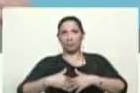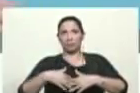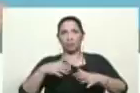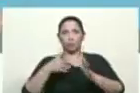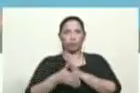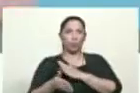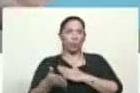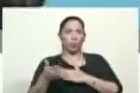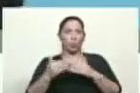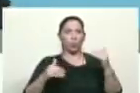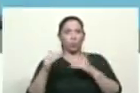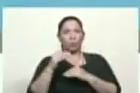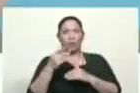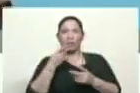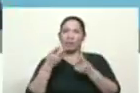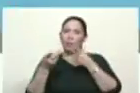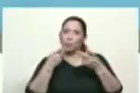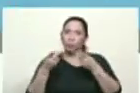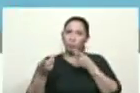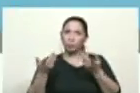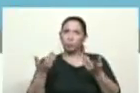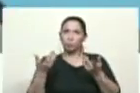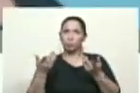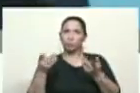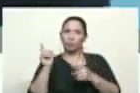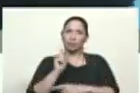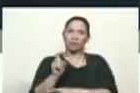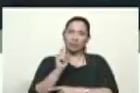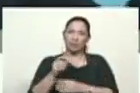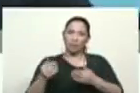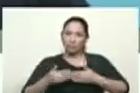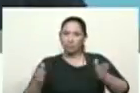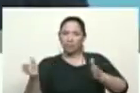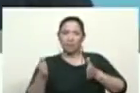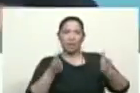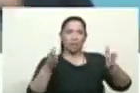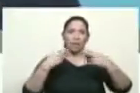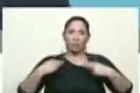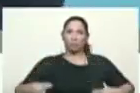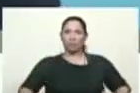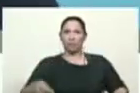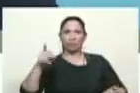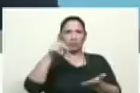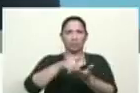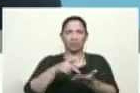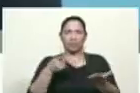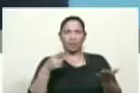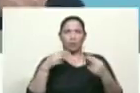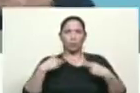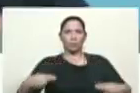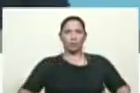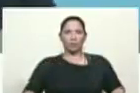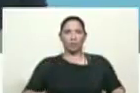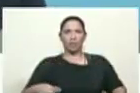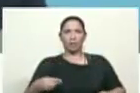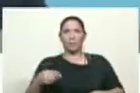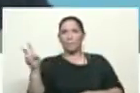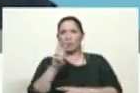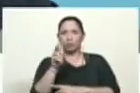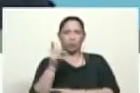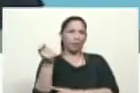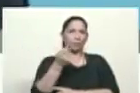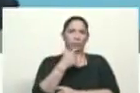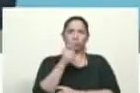este discurso de la necesidad de abrir un canal humanitario, que entre la ayuda humanitaria, porque los venezolanos no tienen medicamentos, no